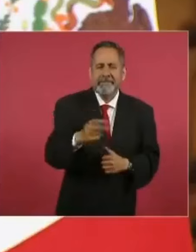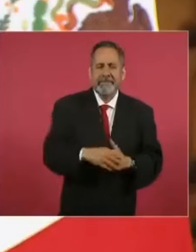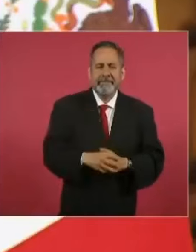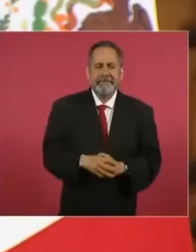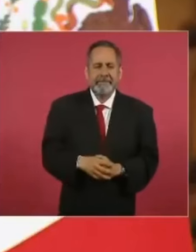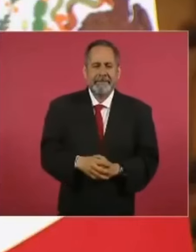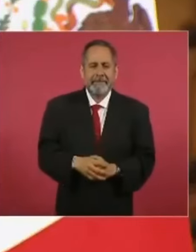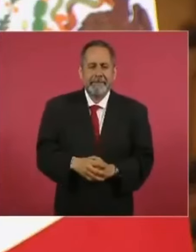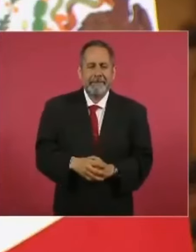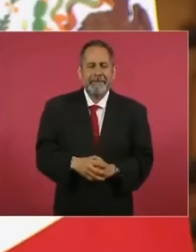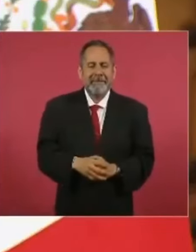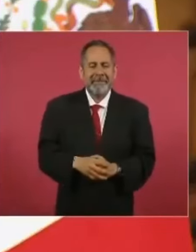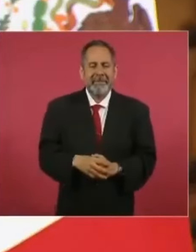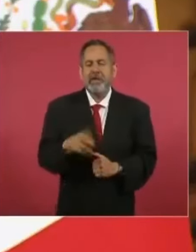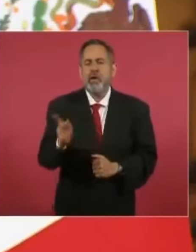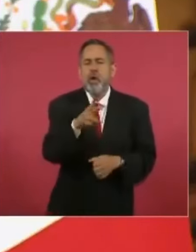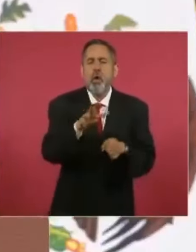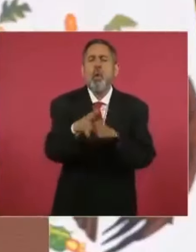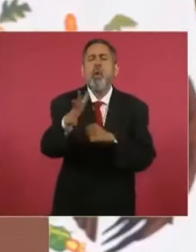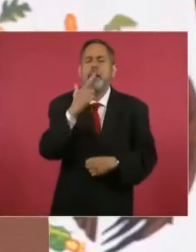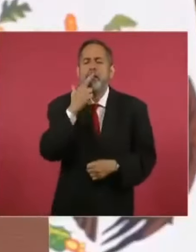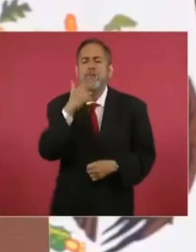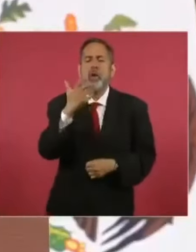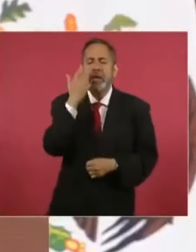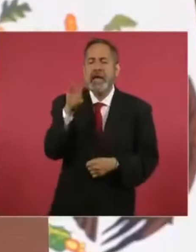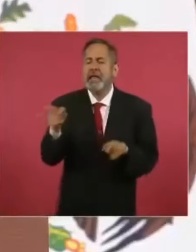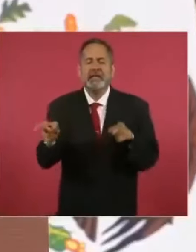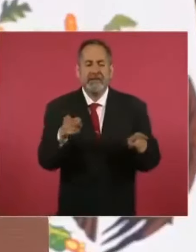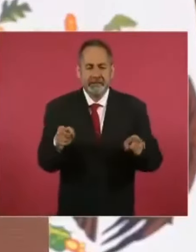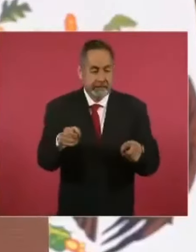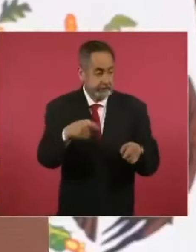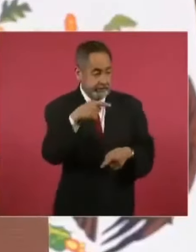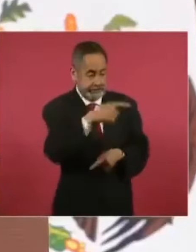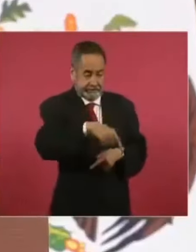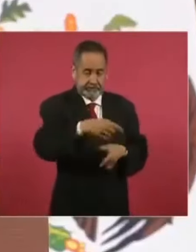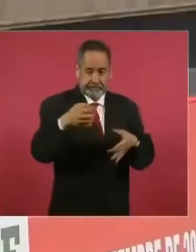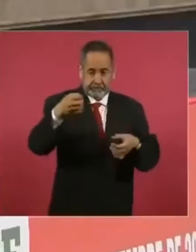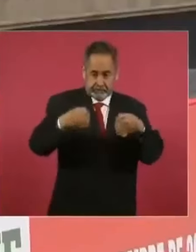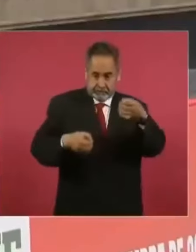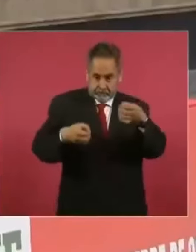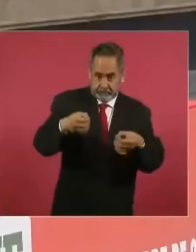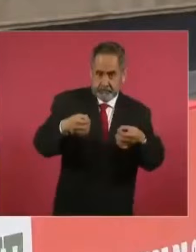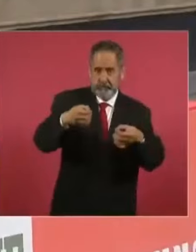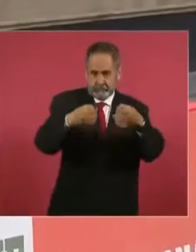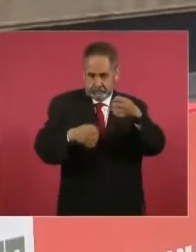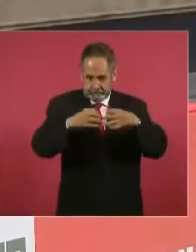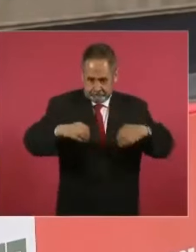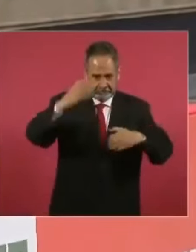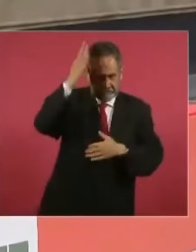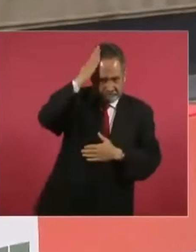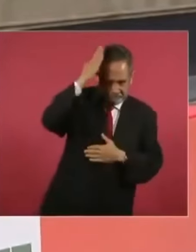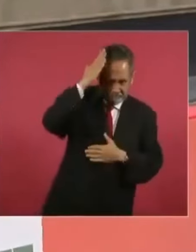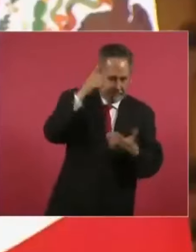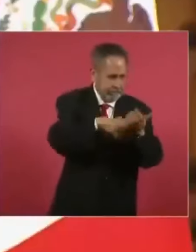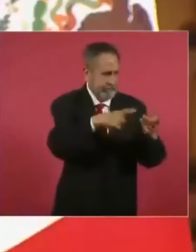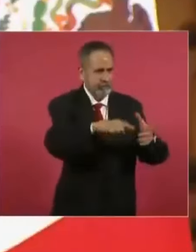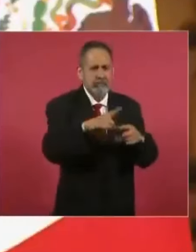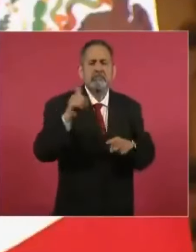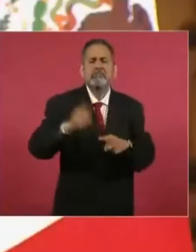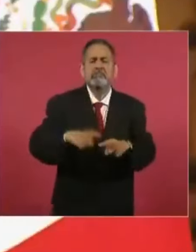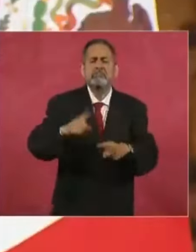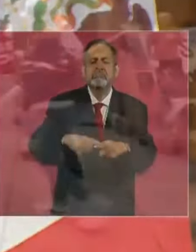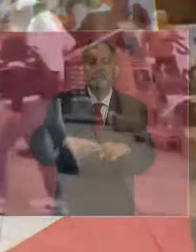sea ahí en las oficinas de Insurgentes y Reforma, o bien una sede alterna, porque está lleno de personas, de vallas, de